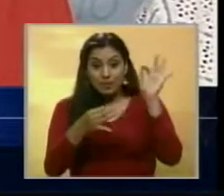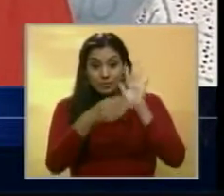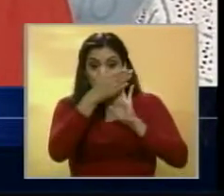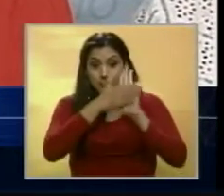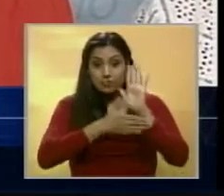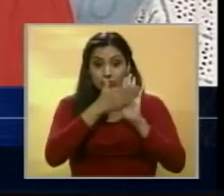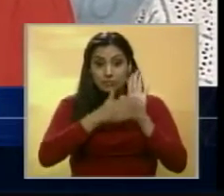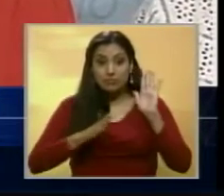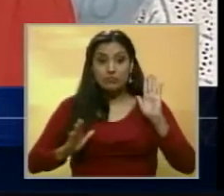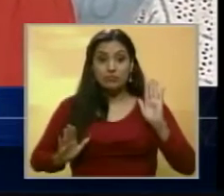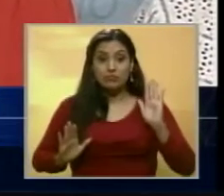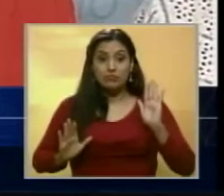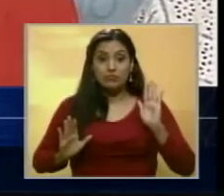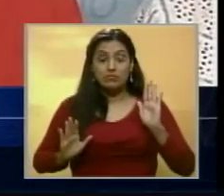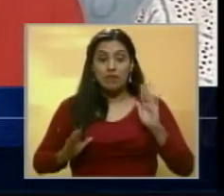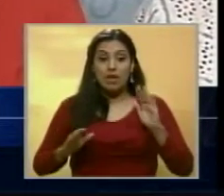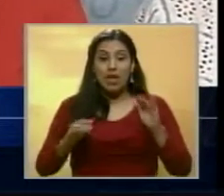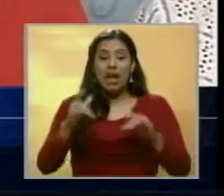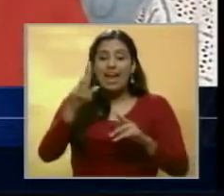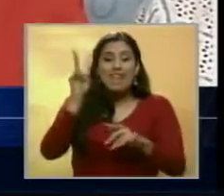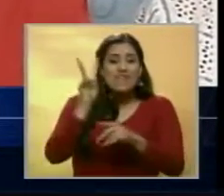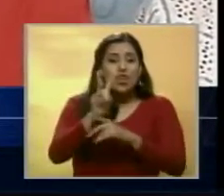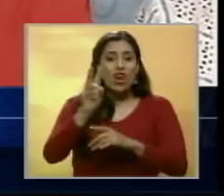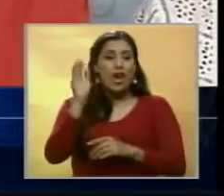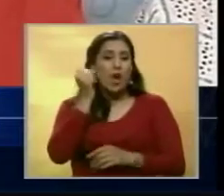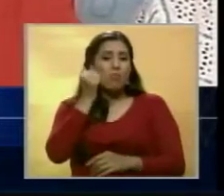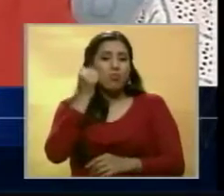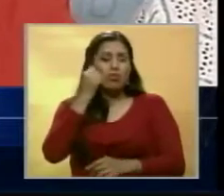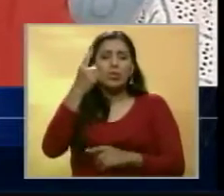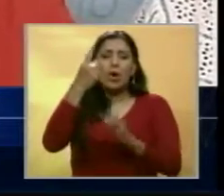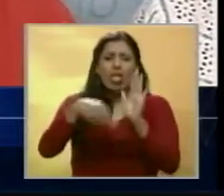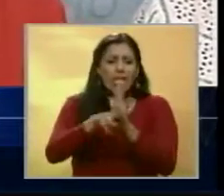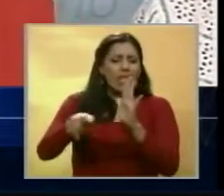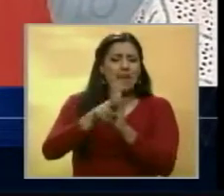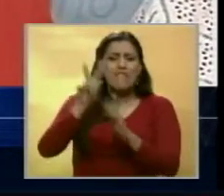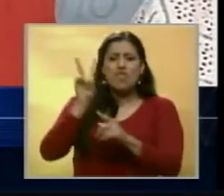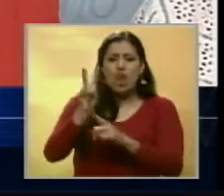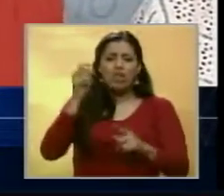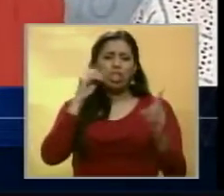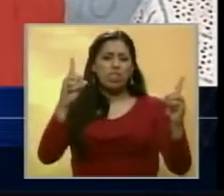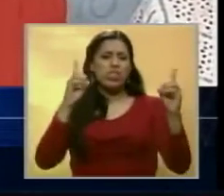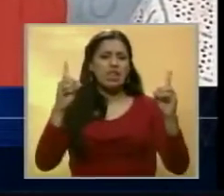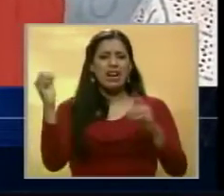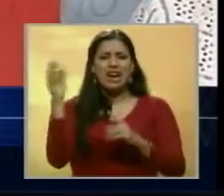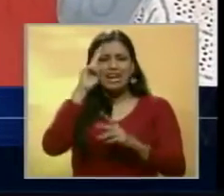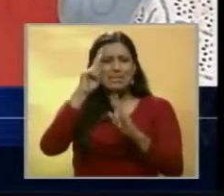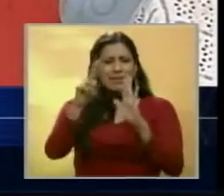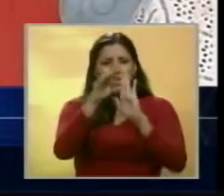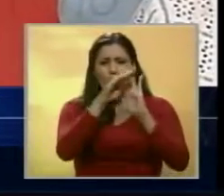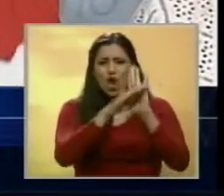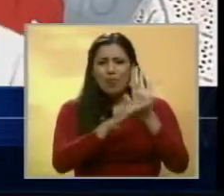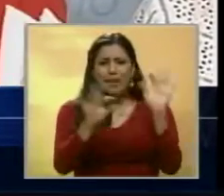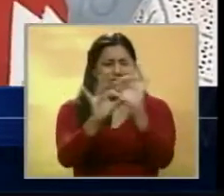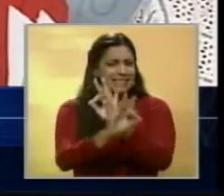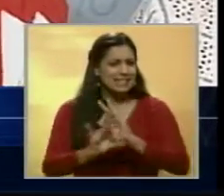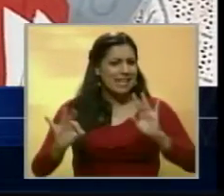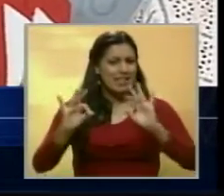reglamento. Han violado el reglamento una y otra vez. Y esto